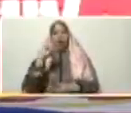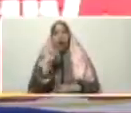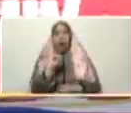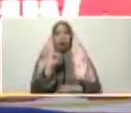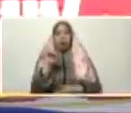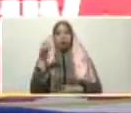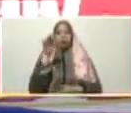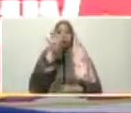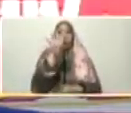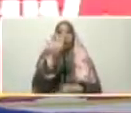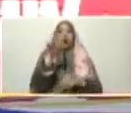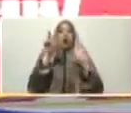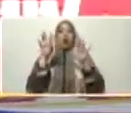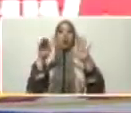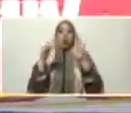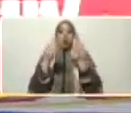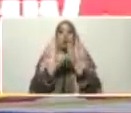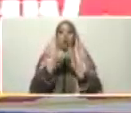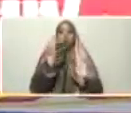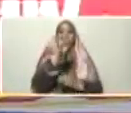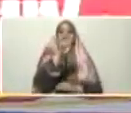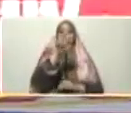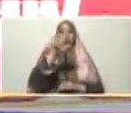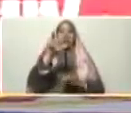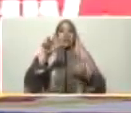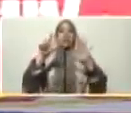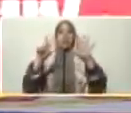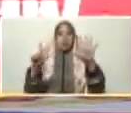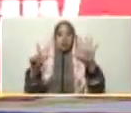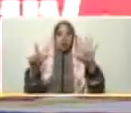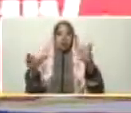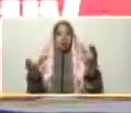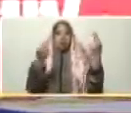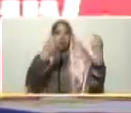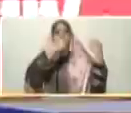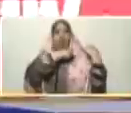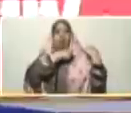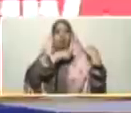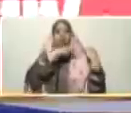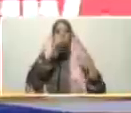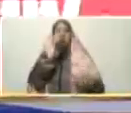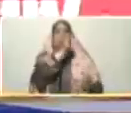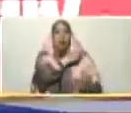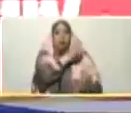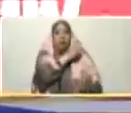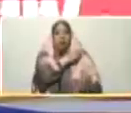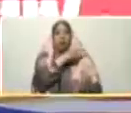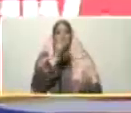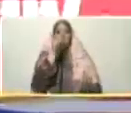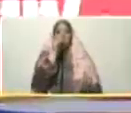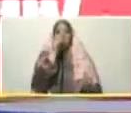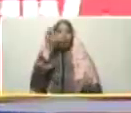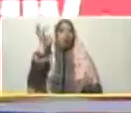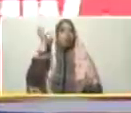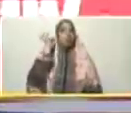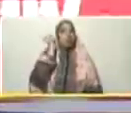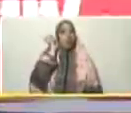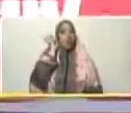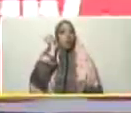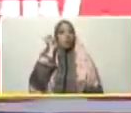48 mil 436 jefas y jefes tenemos